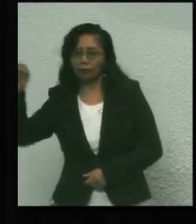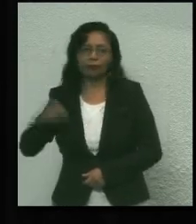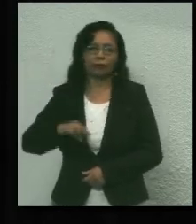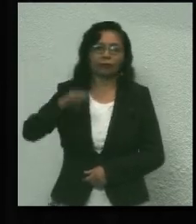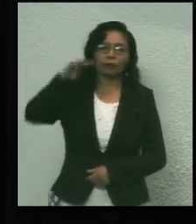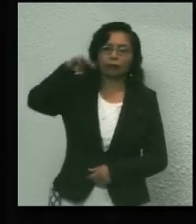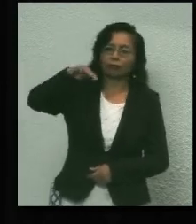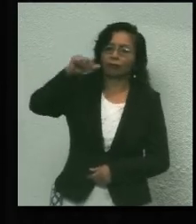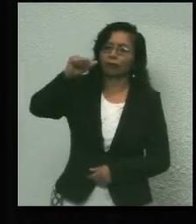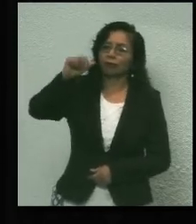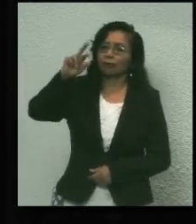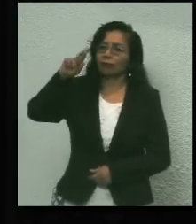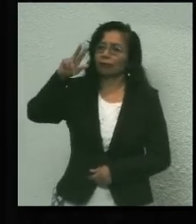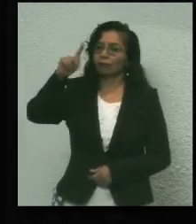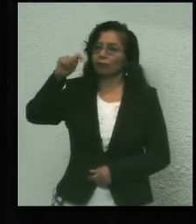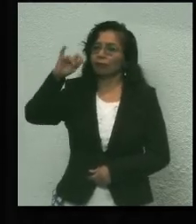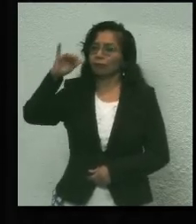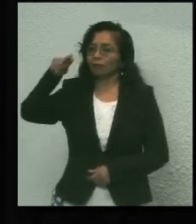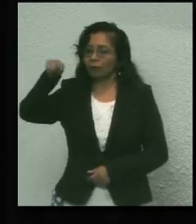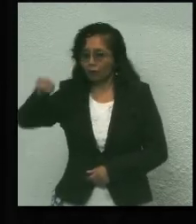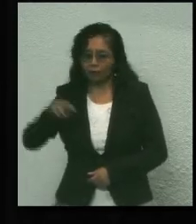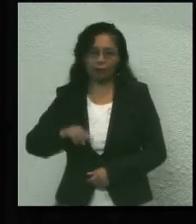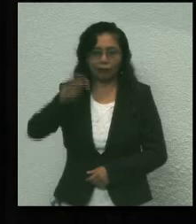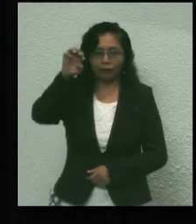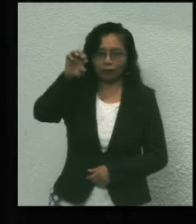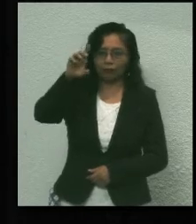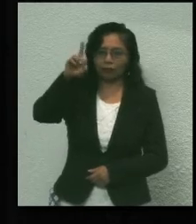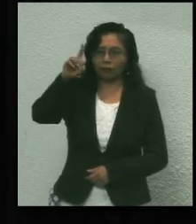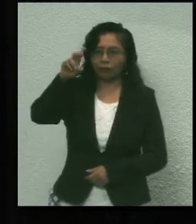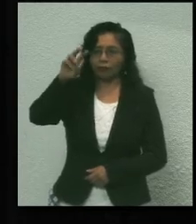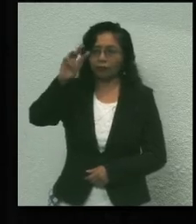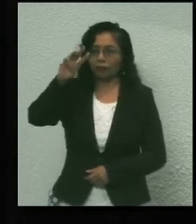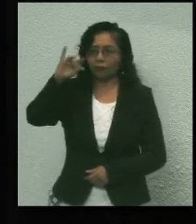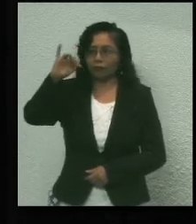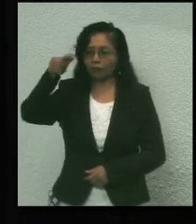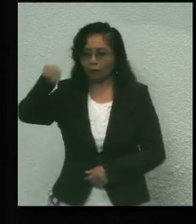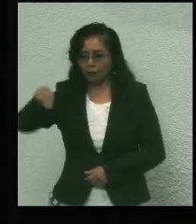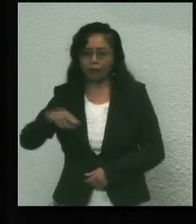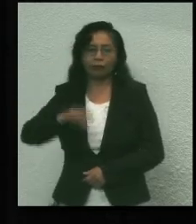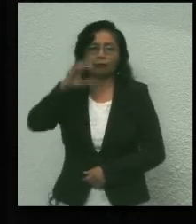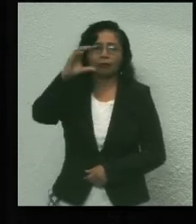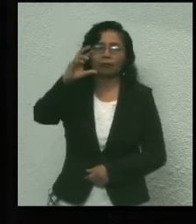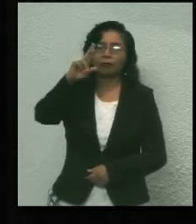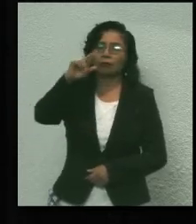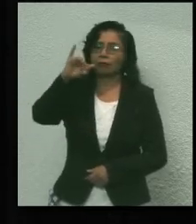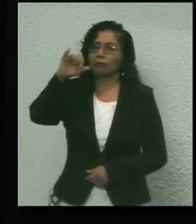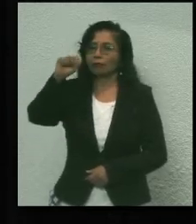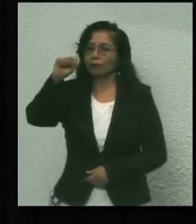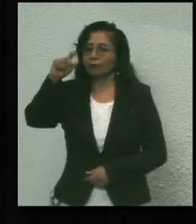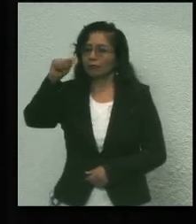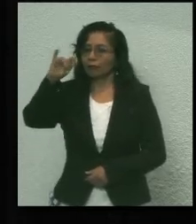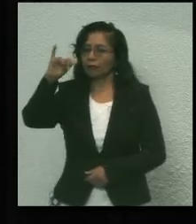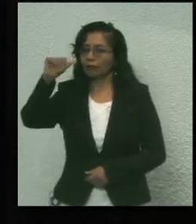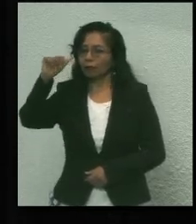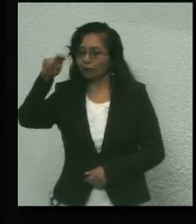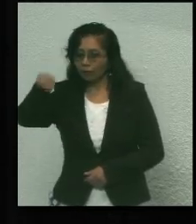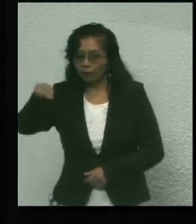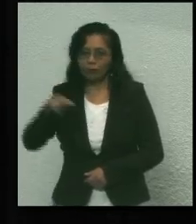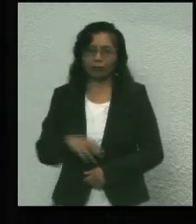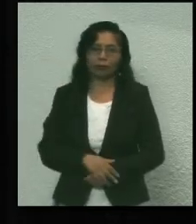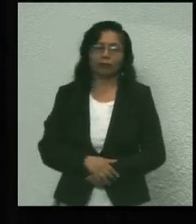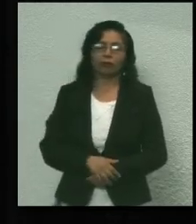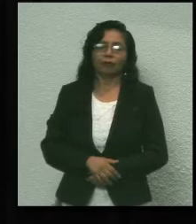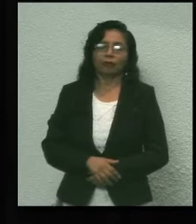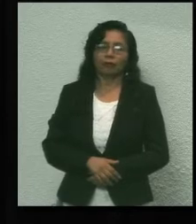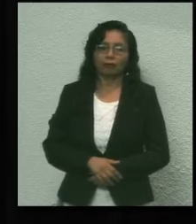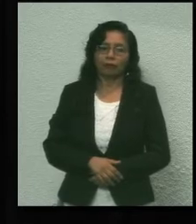Montalvo, a Edwin Moguel Alejos, a Cristian Madrigal Villalobos, a Cristian Sharid Tapia